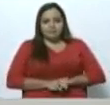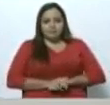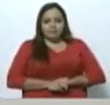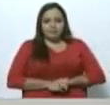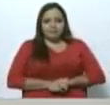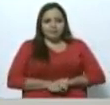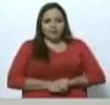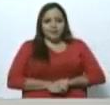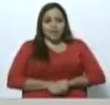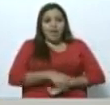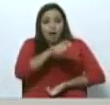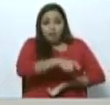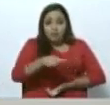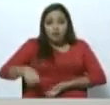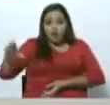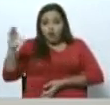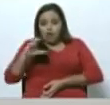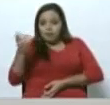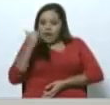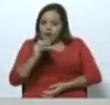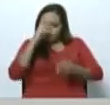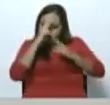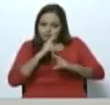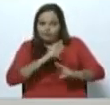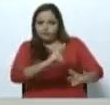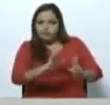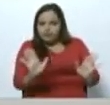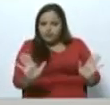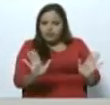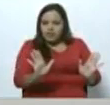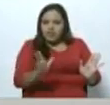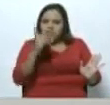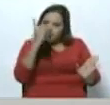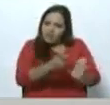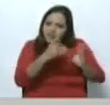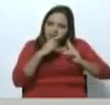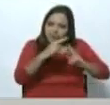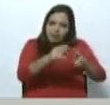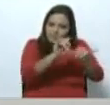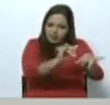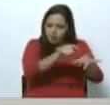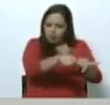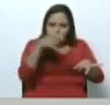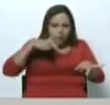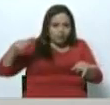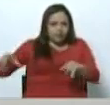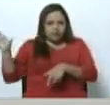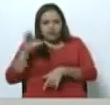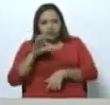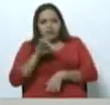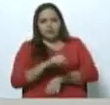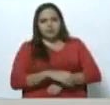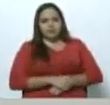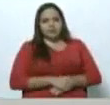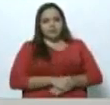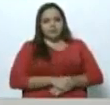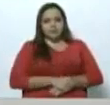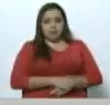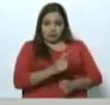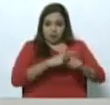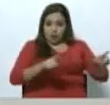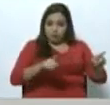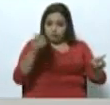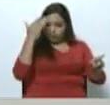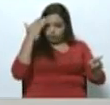el pueblo colombiano se está encargando de dar respuestas, ¿no? De dar respuestas. Sin embargo,